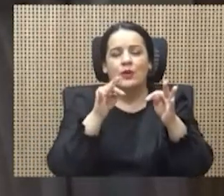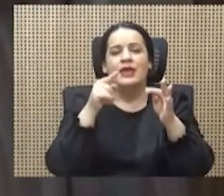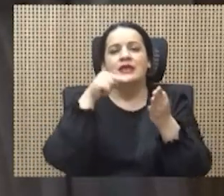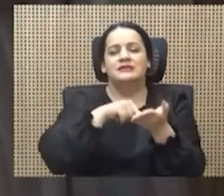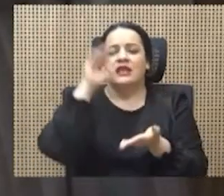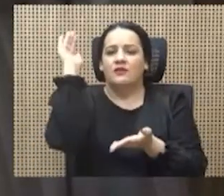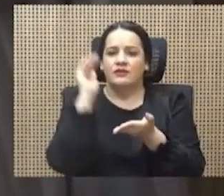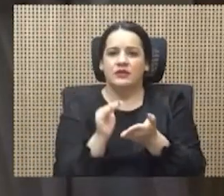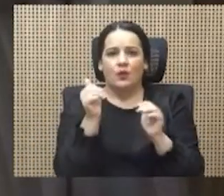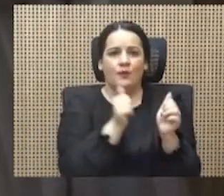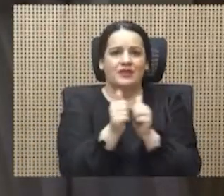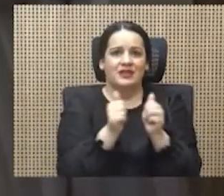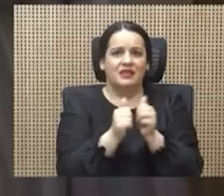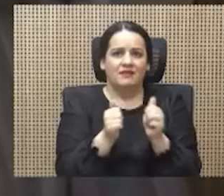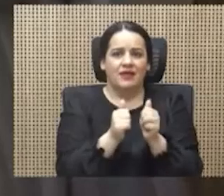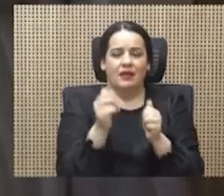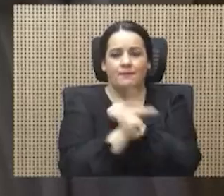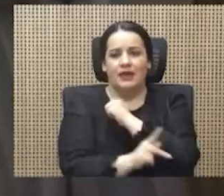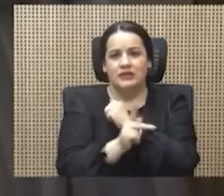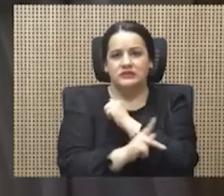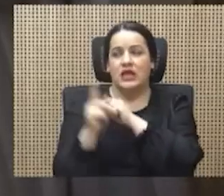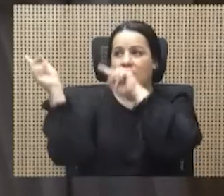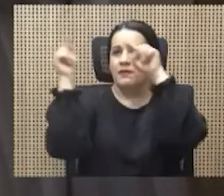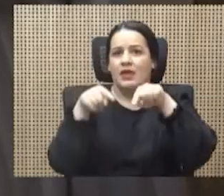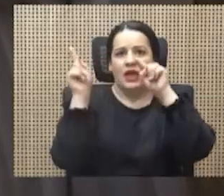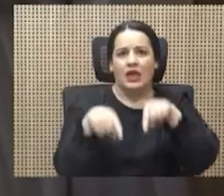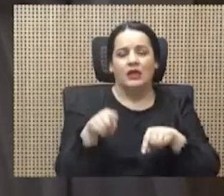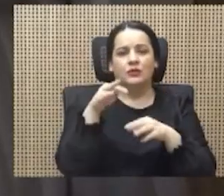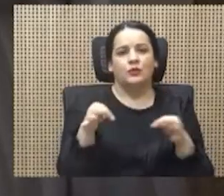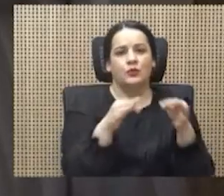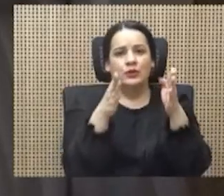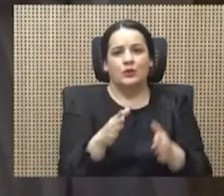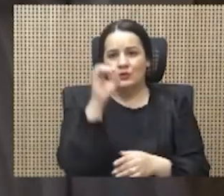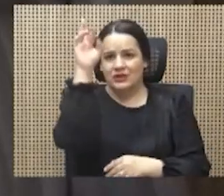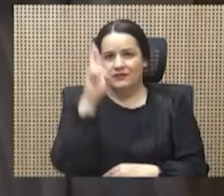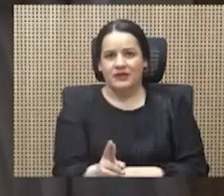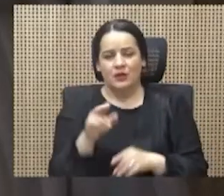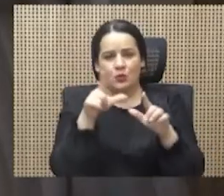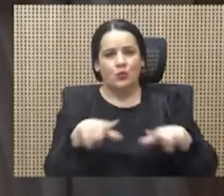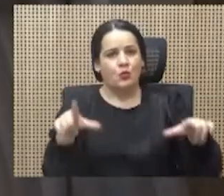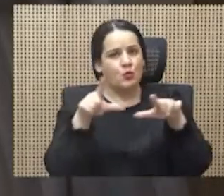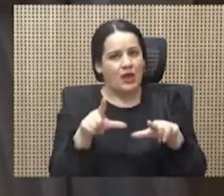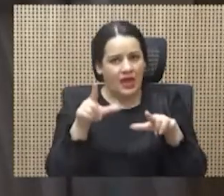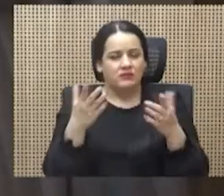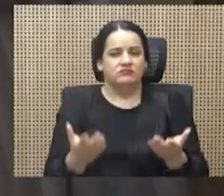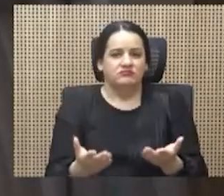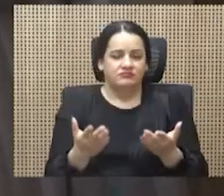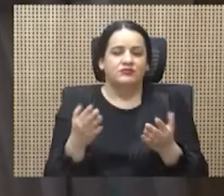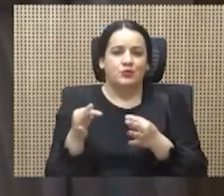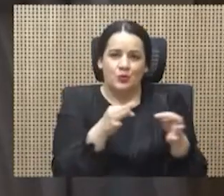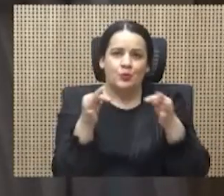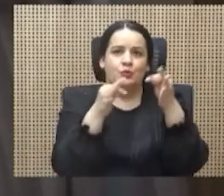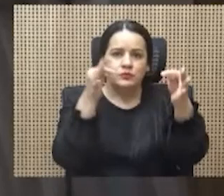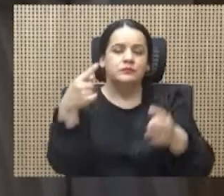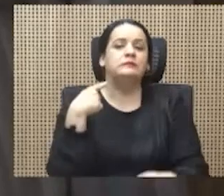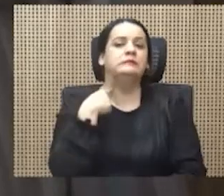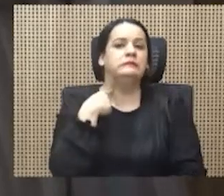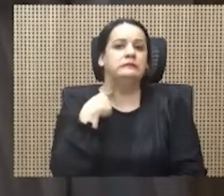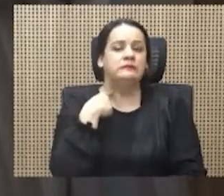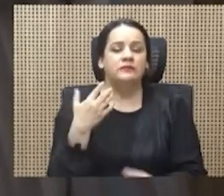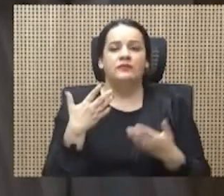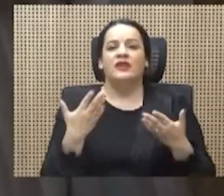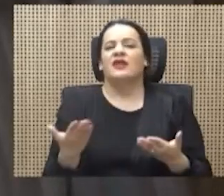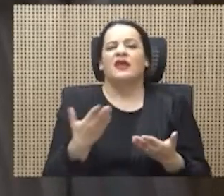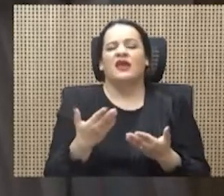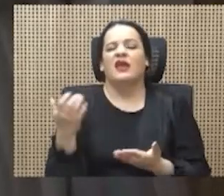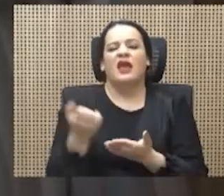al país en la atracción de turistas. Ya Costa Rica de por sí es calificado como un destino turístico bastante caro. ¿Qué gana el país si se